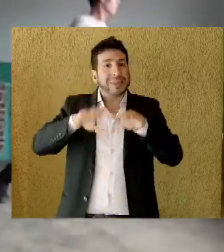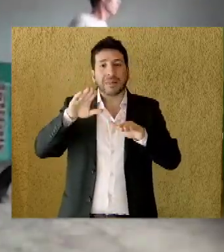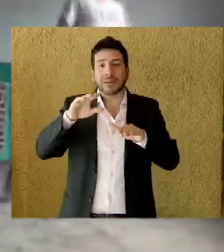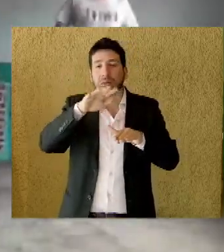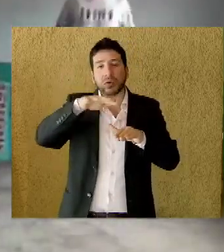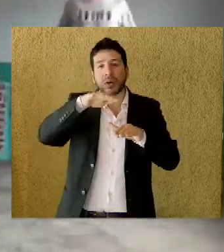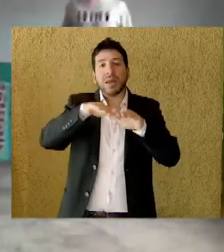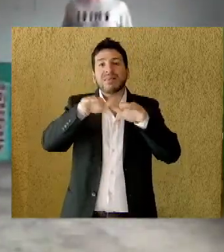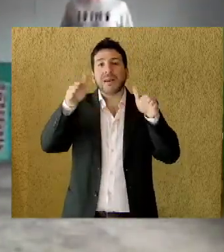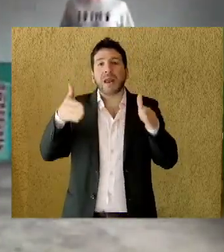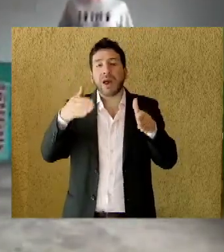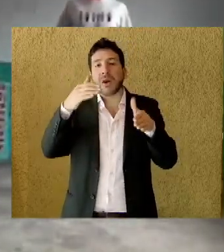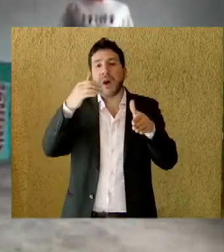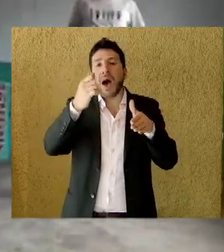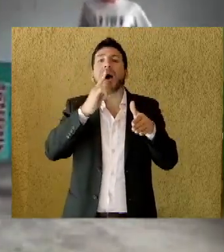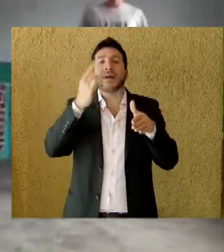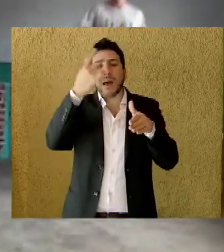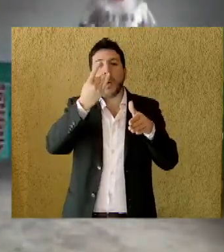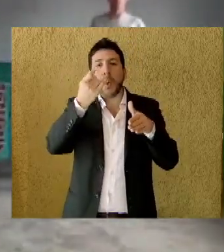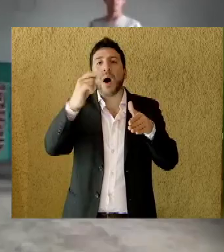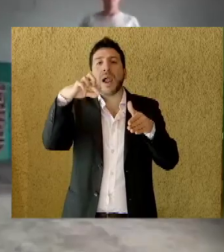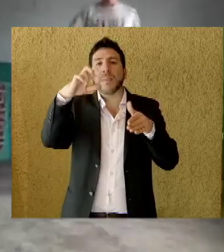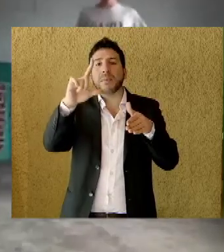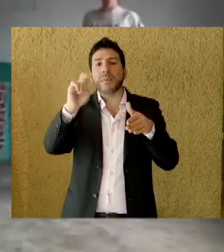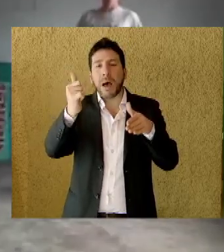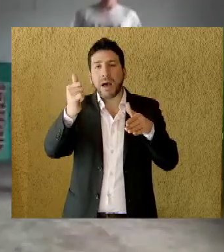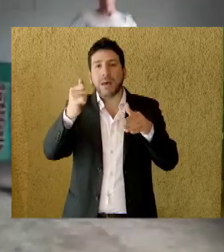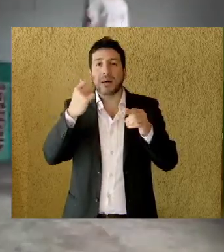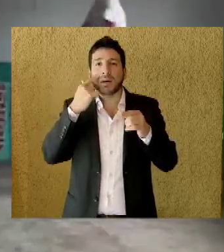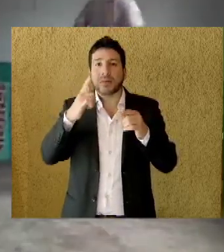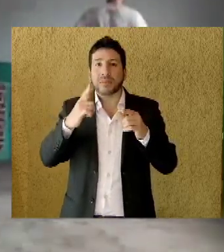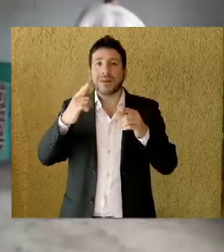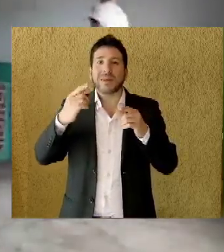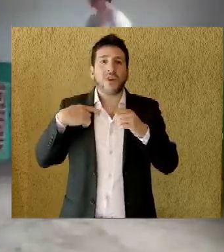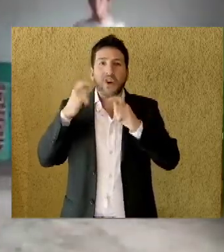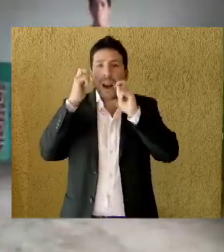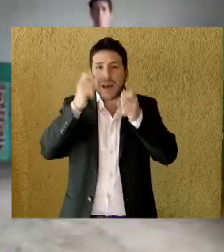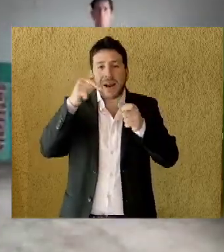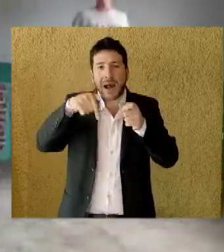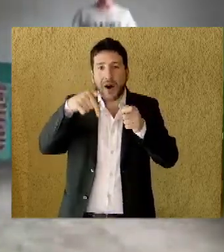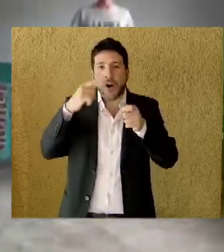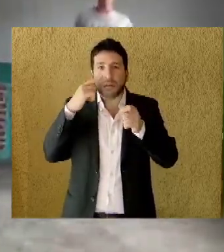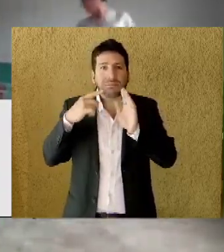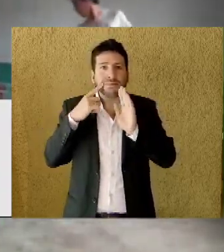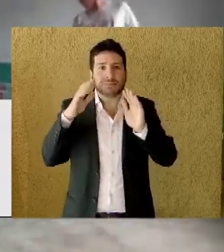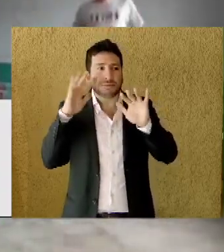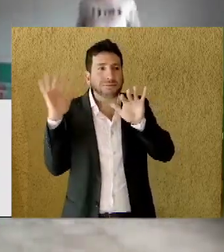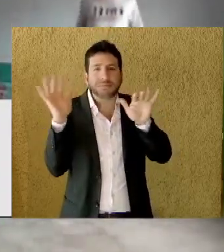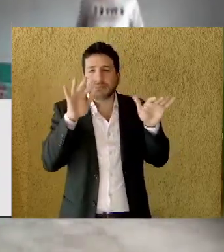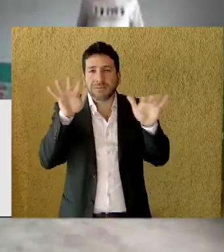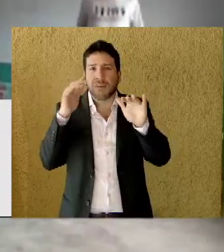año muy especial para Cosquín, con sus 60 años cumpliendo. Y bueno, y nos regalan esto, ¿no? Cada uno desde sus